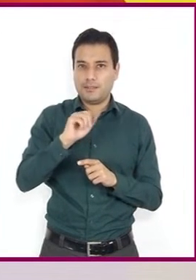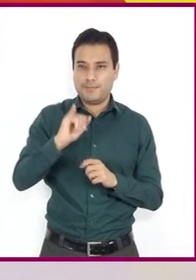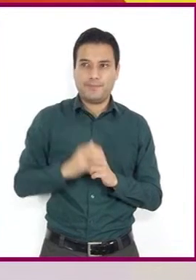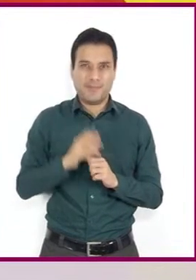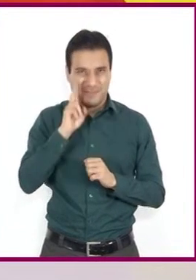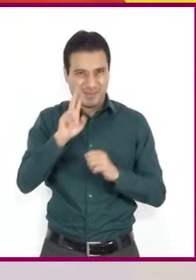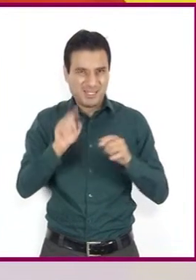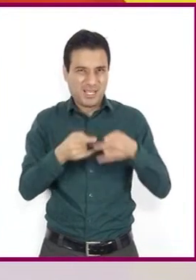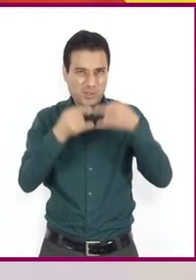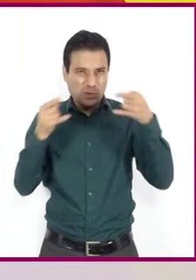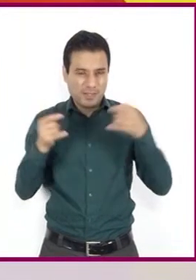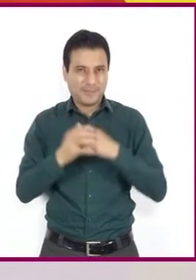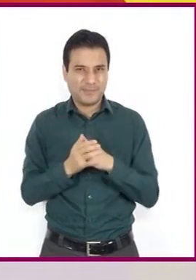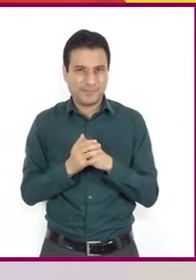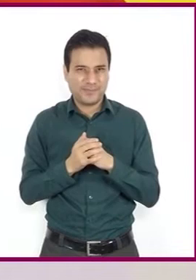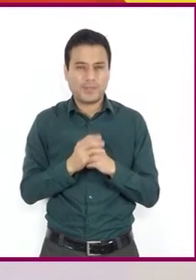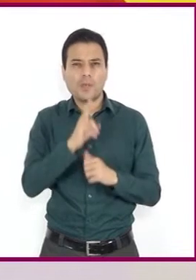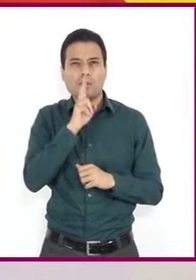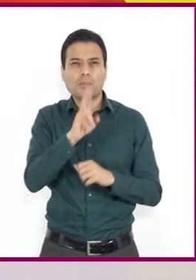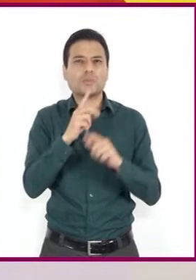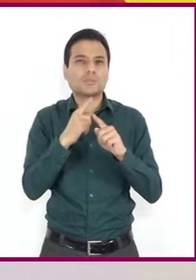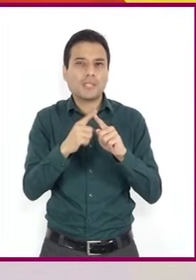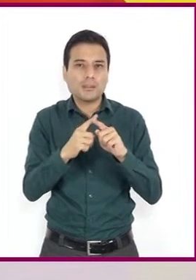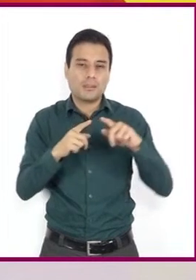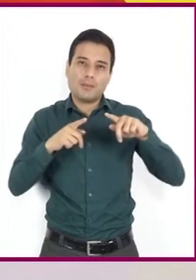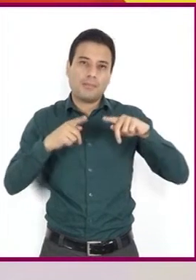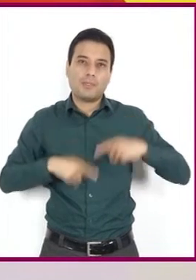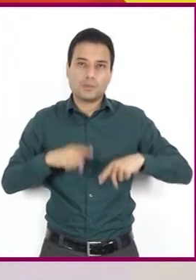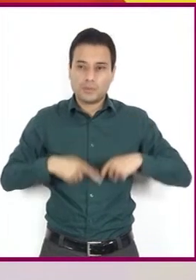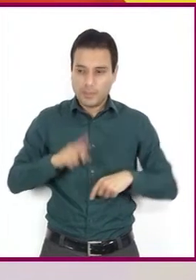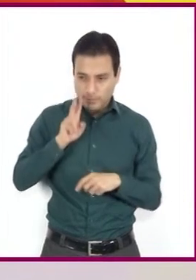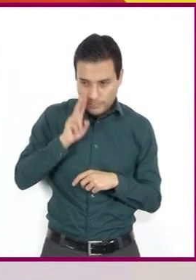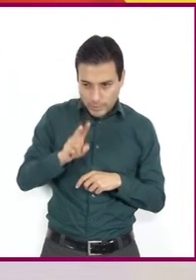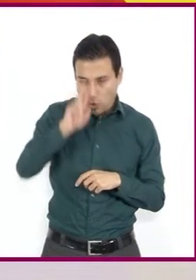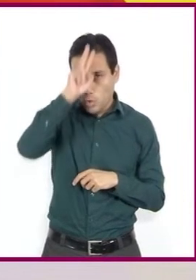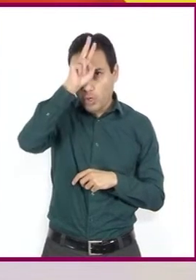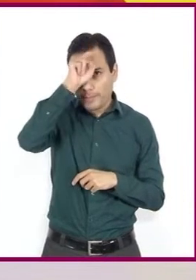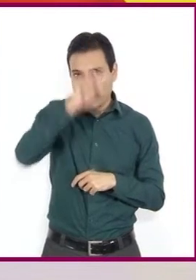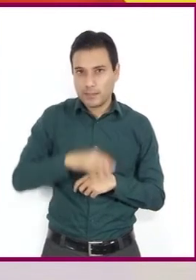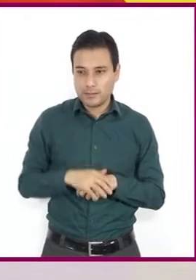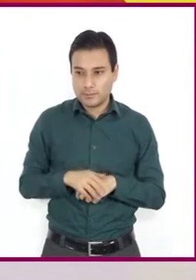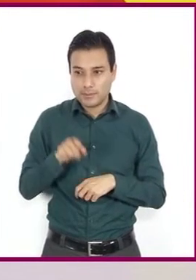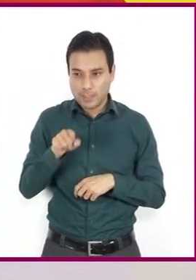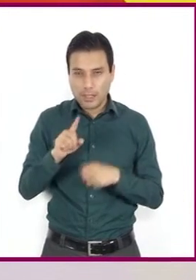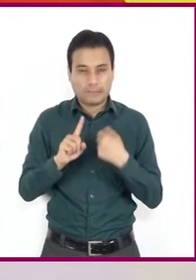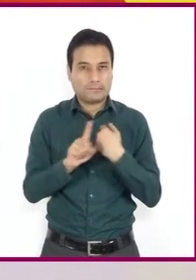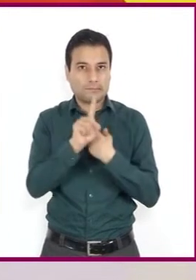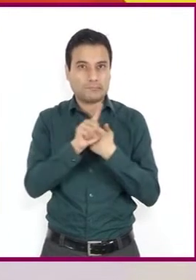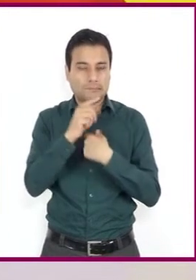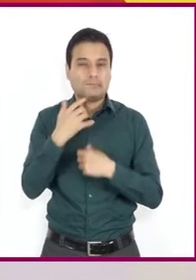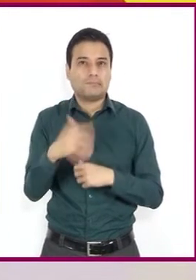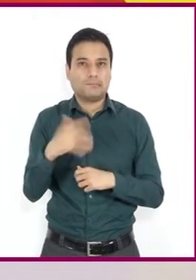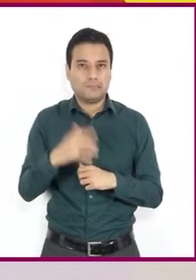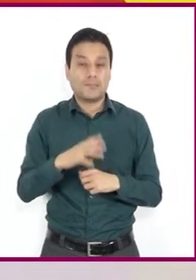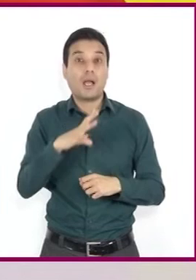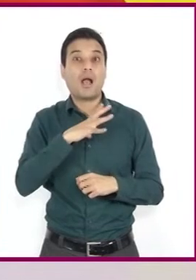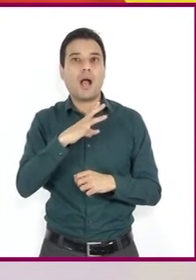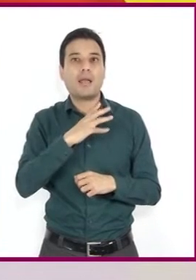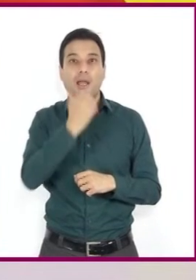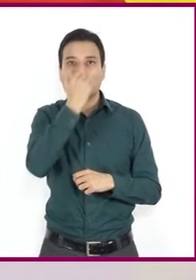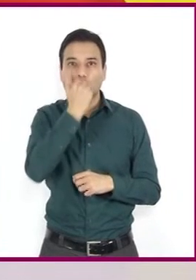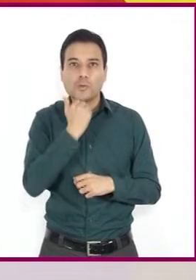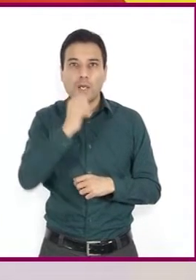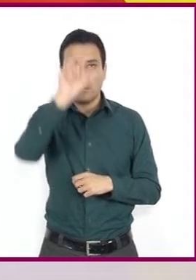se cuenta desde una voz que observa a la hormiga, la cual se encuentra en una situación particular, un terrón de azúcar que